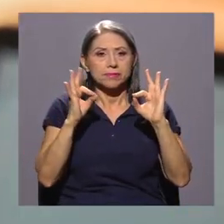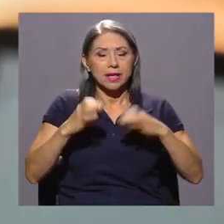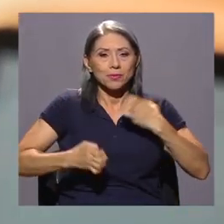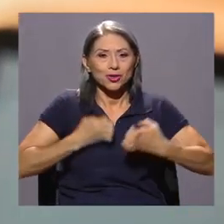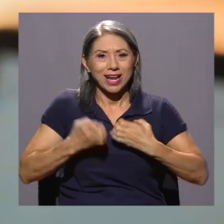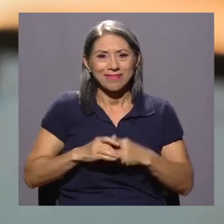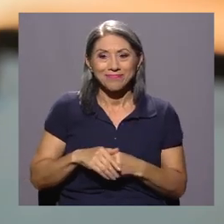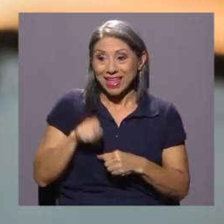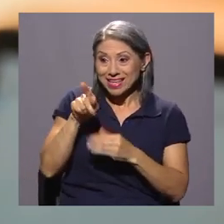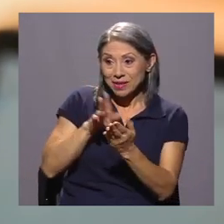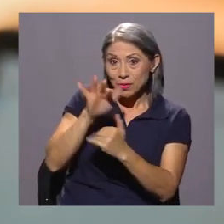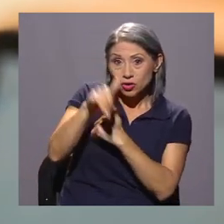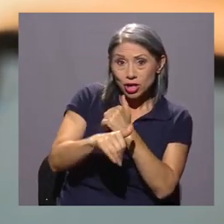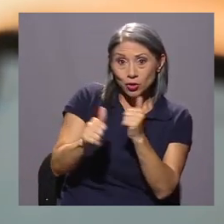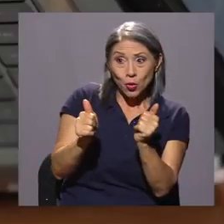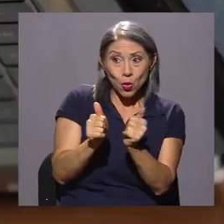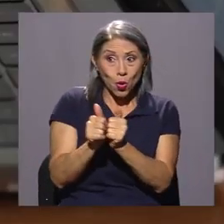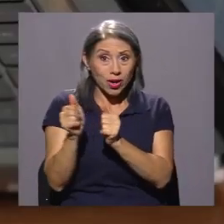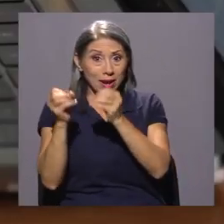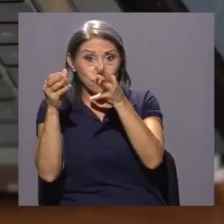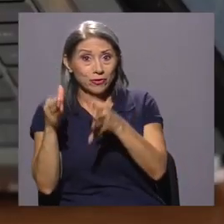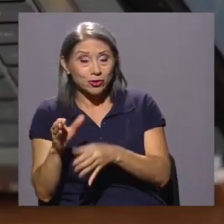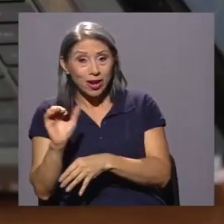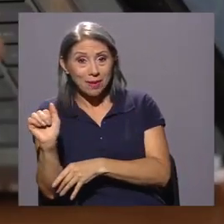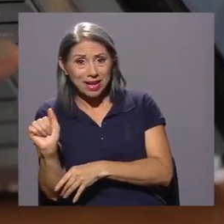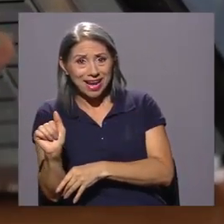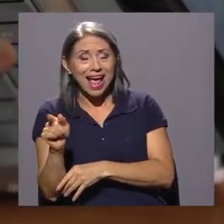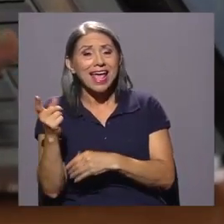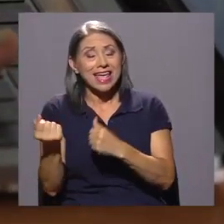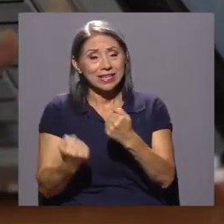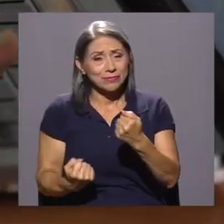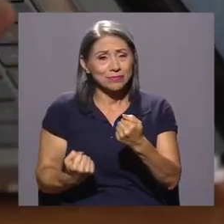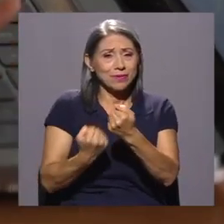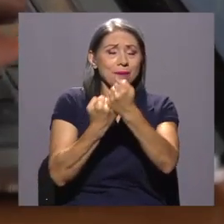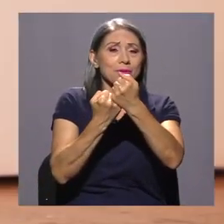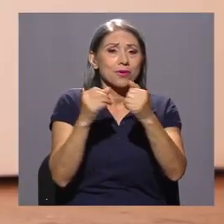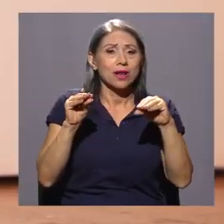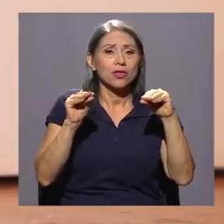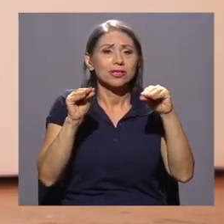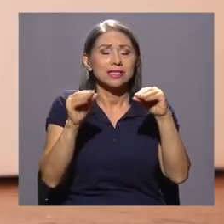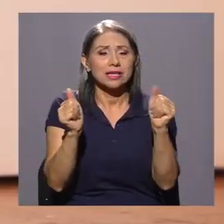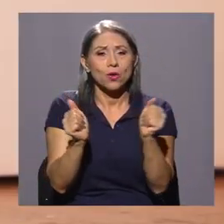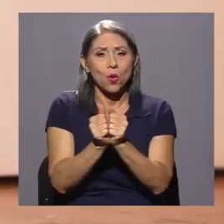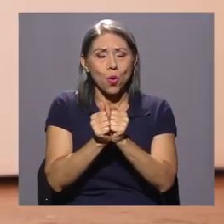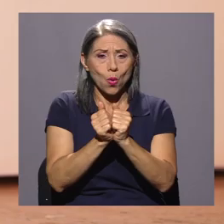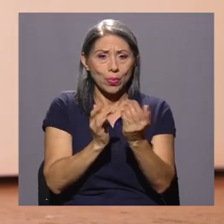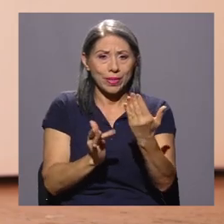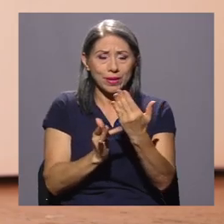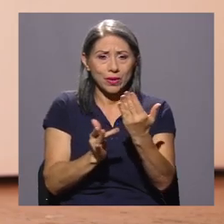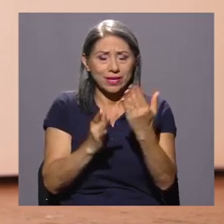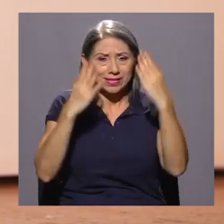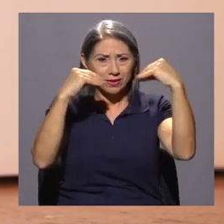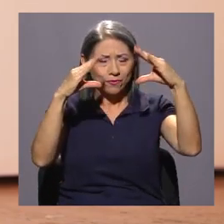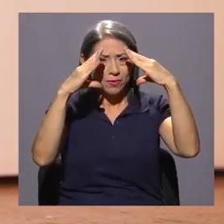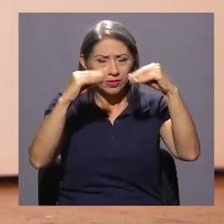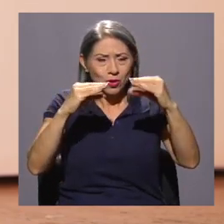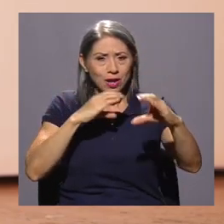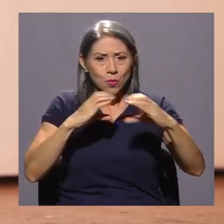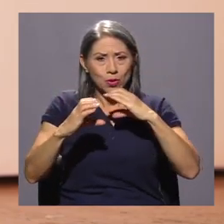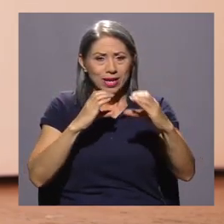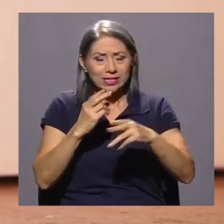proyecto y el esfuerzo de la profesora alvarenga es elogiado desde la unidad de apoyo a la docencia mediana con tecnología de la información y la comunicación